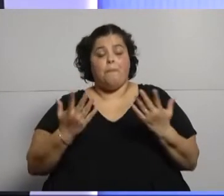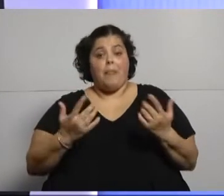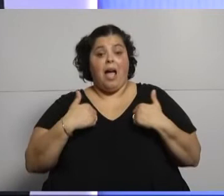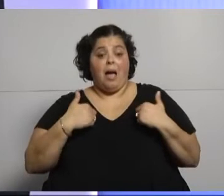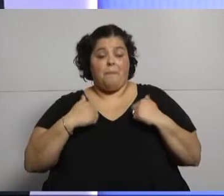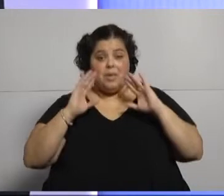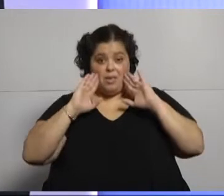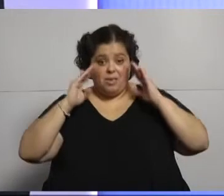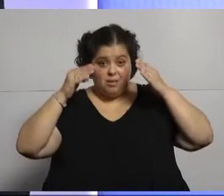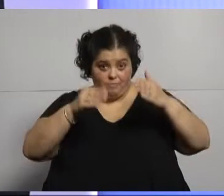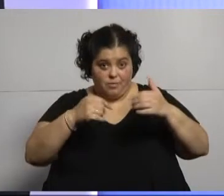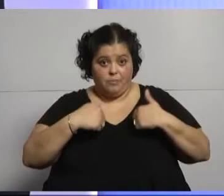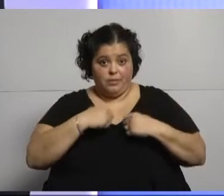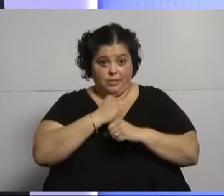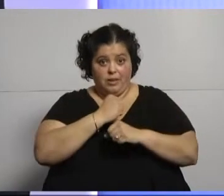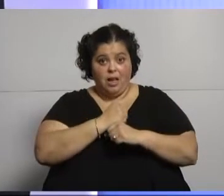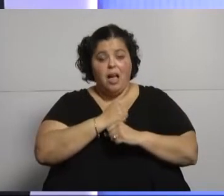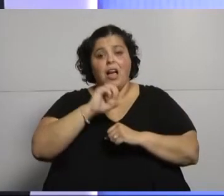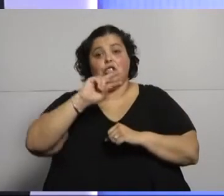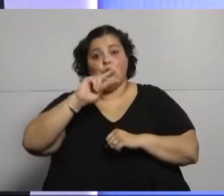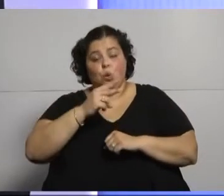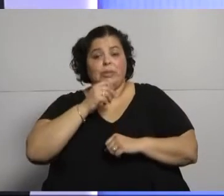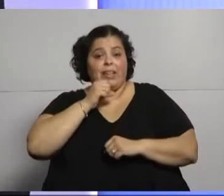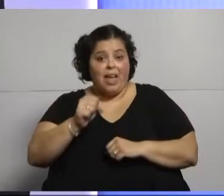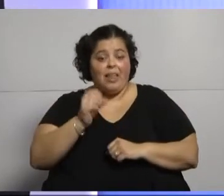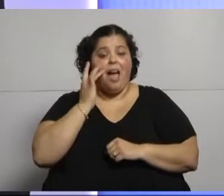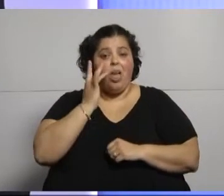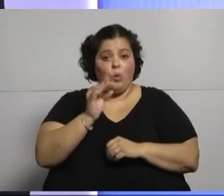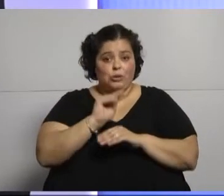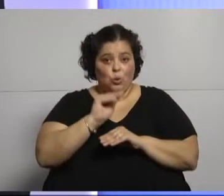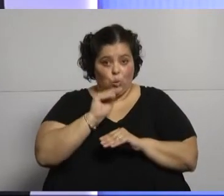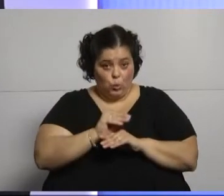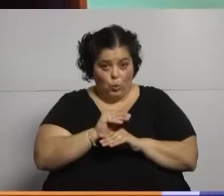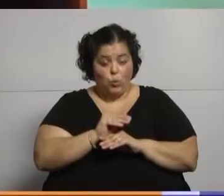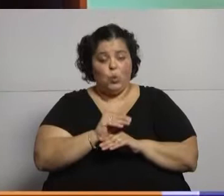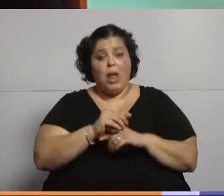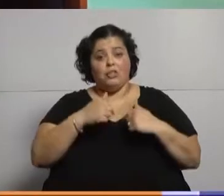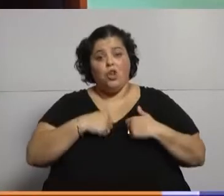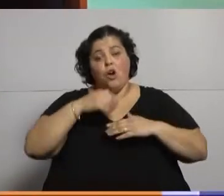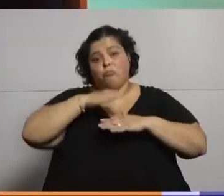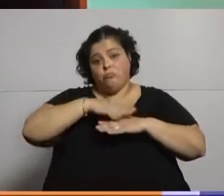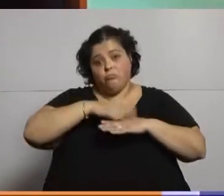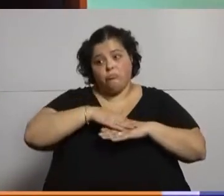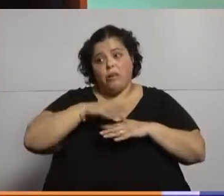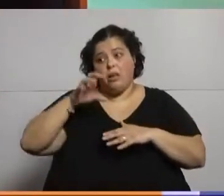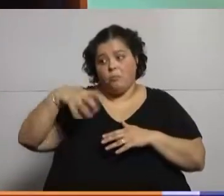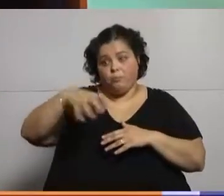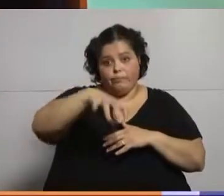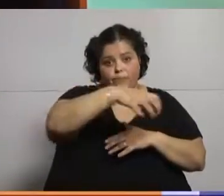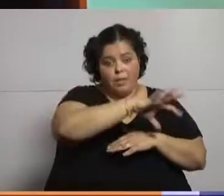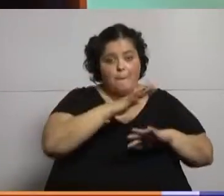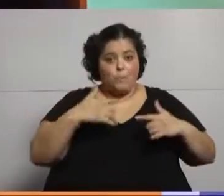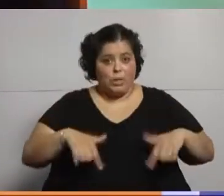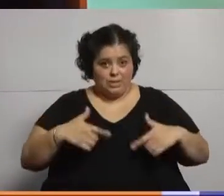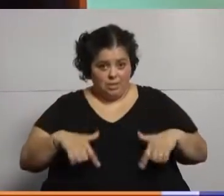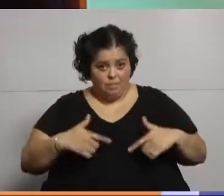la parte de Subsecretaría de Educación y Cultura. Yo estoy a cargo de 10 municipales y un liceo